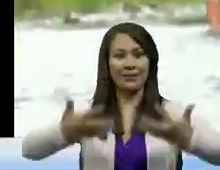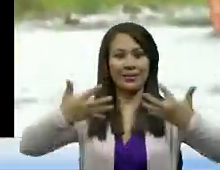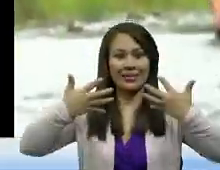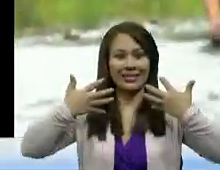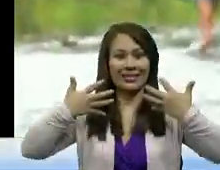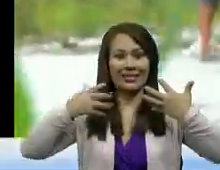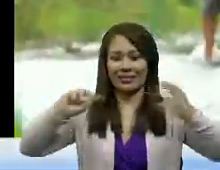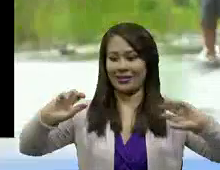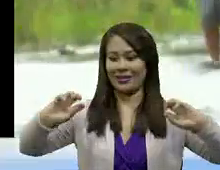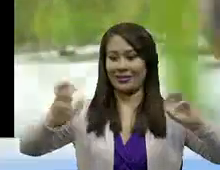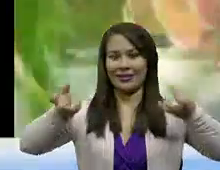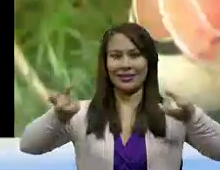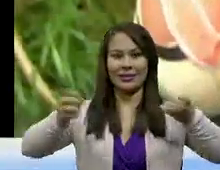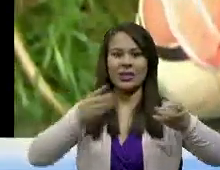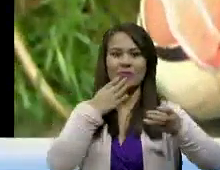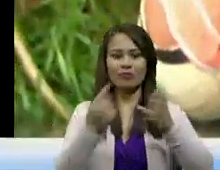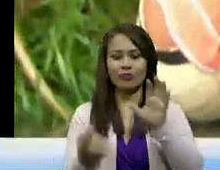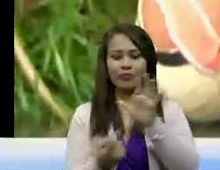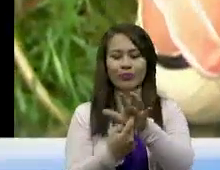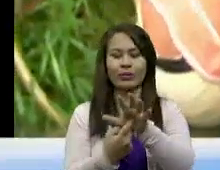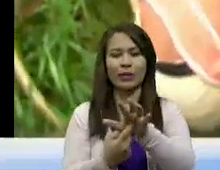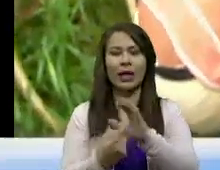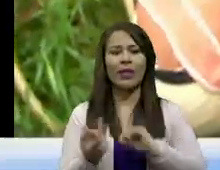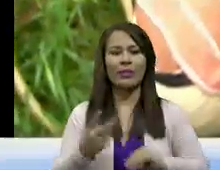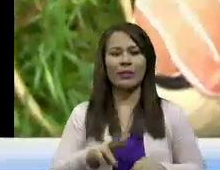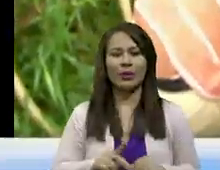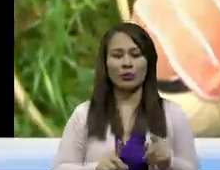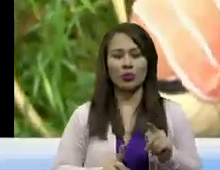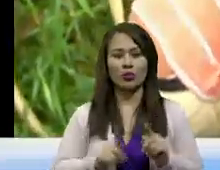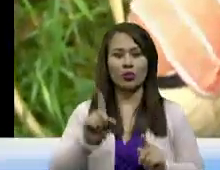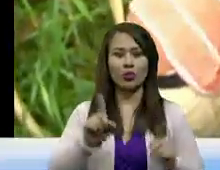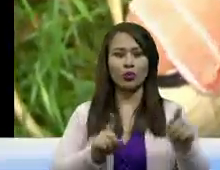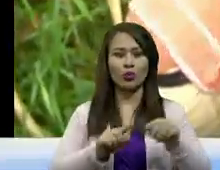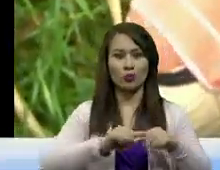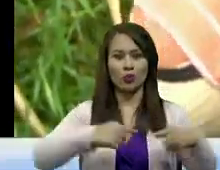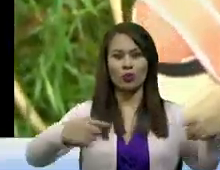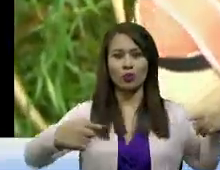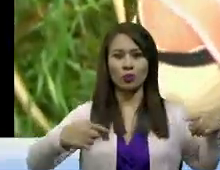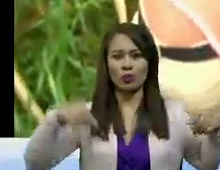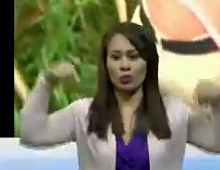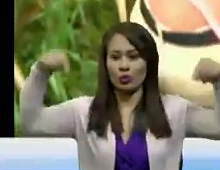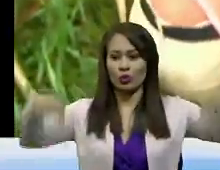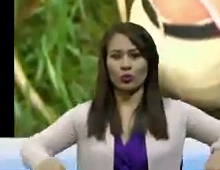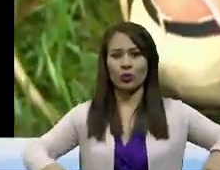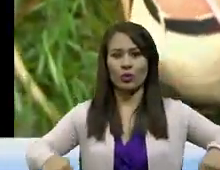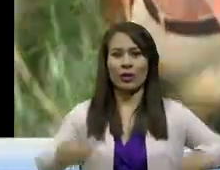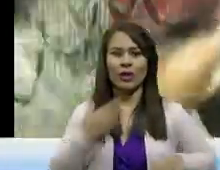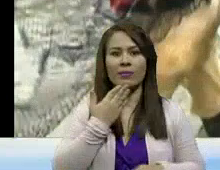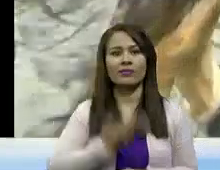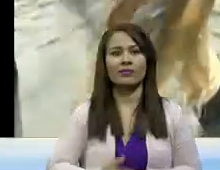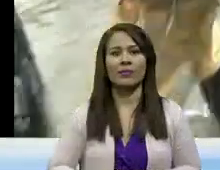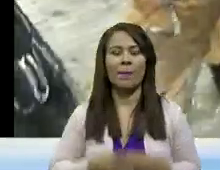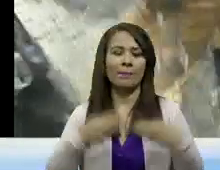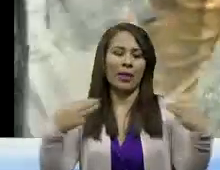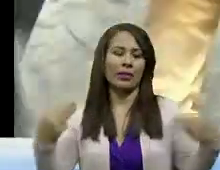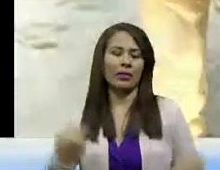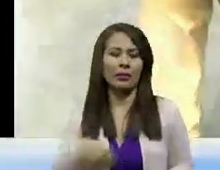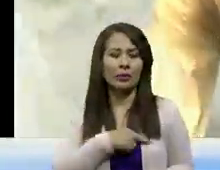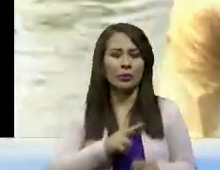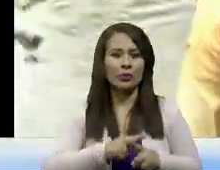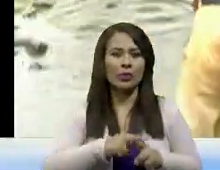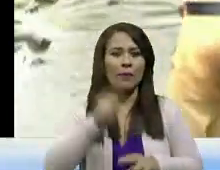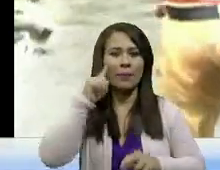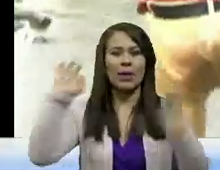malla, el anzuelo, también se pesca con chuzo. Y eso son las, ¿cómo se llama?, los materiales que nosotros utilizamos